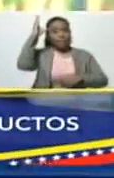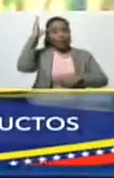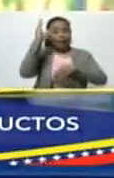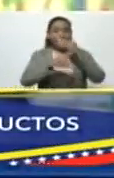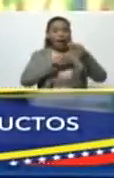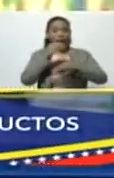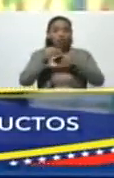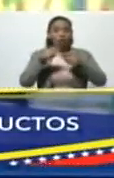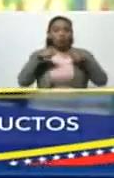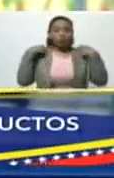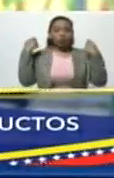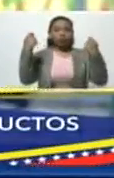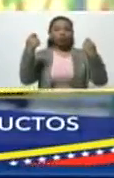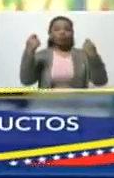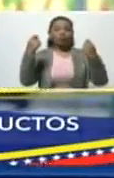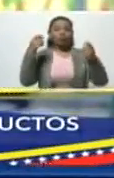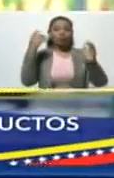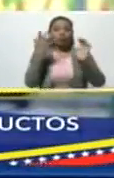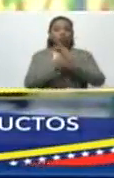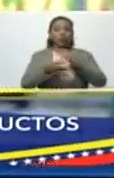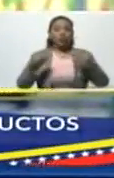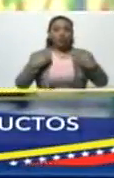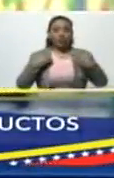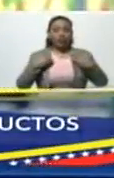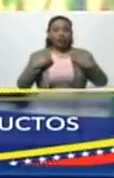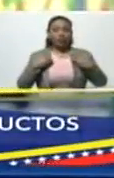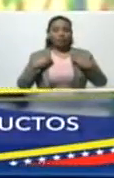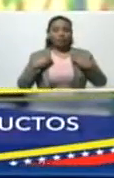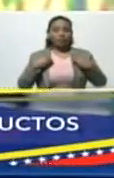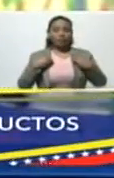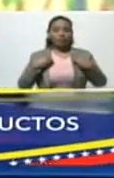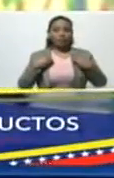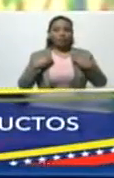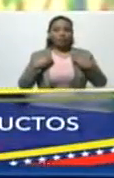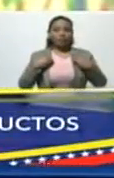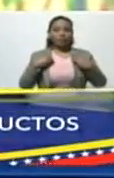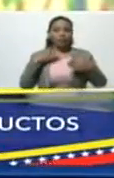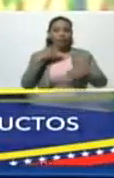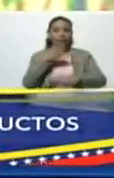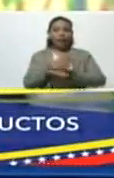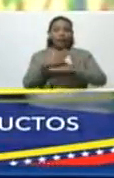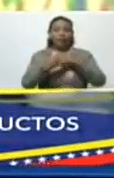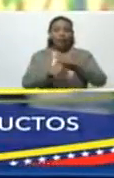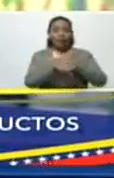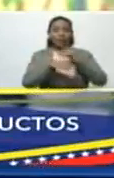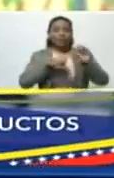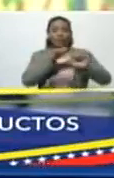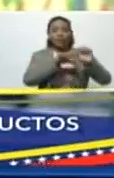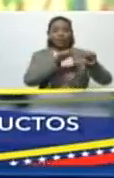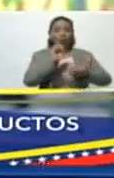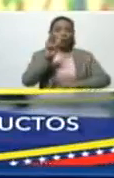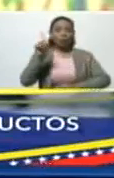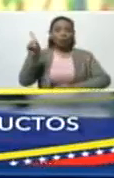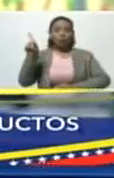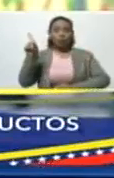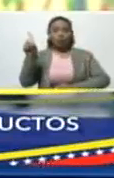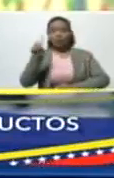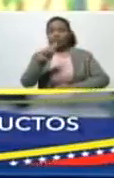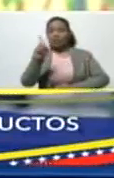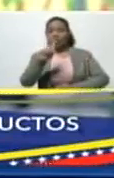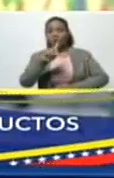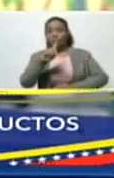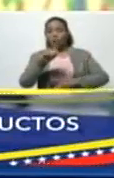innovación, sobrevivirá, vivirá e irá adelante en el siglo XXI. Si no,